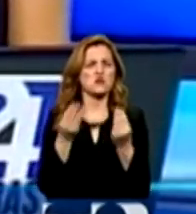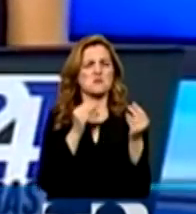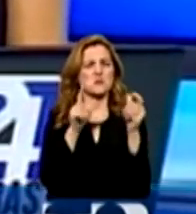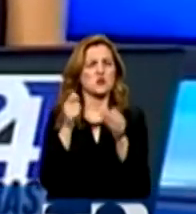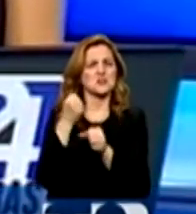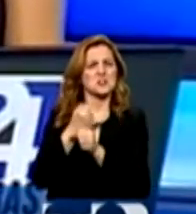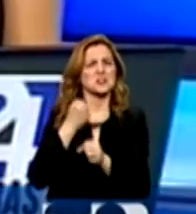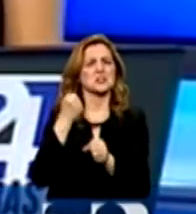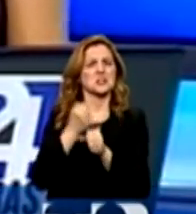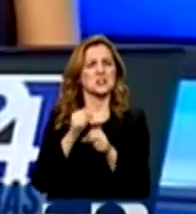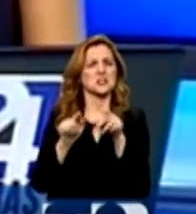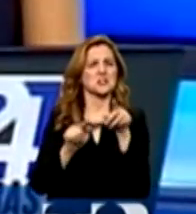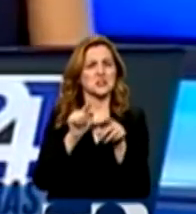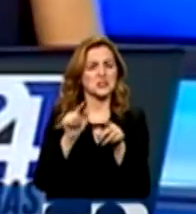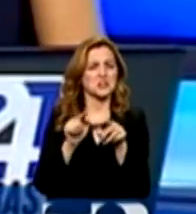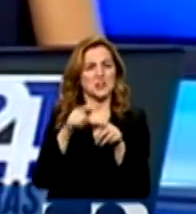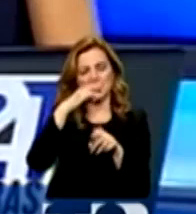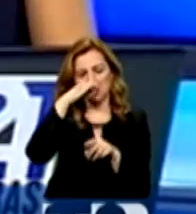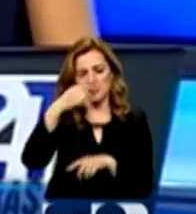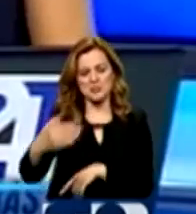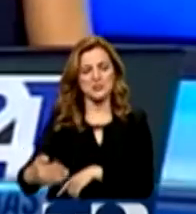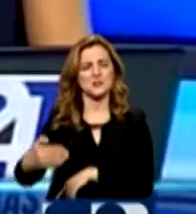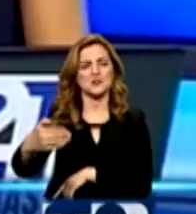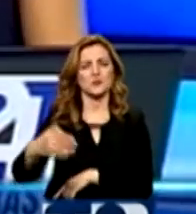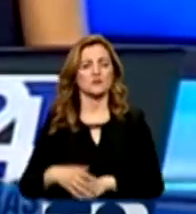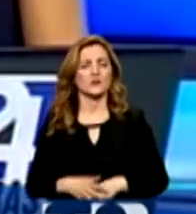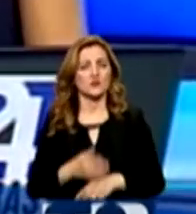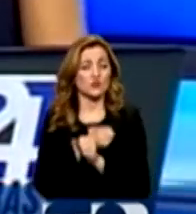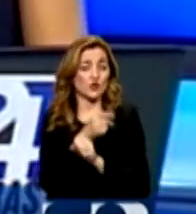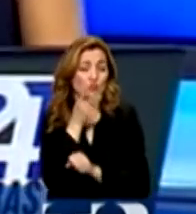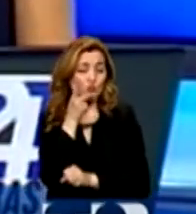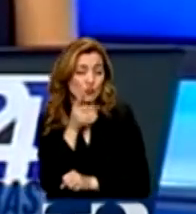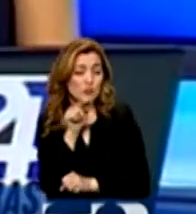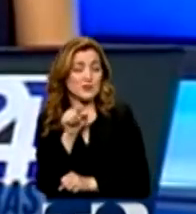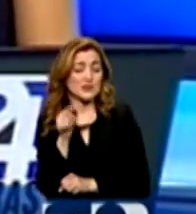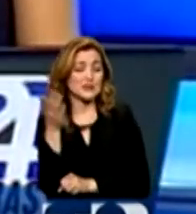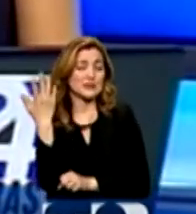allí laboran, muchos de ellos desde que eran niños. Según la Defensoría del Pueblo,